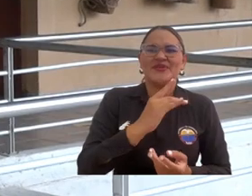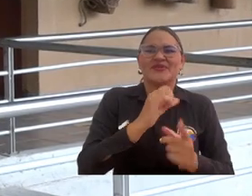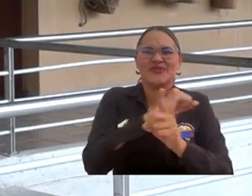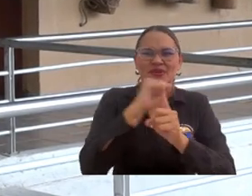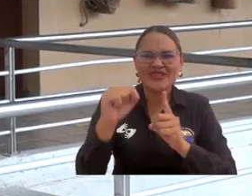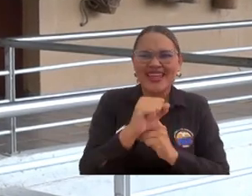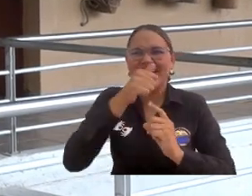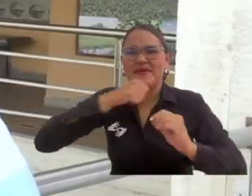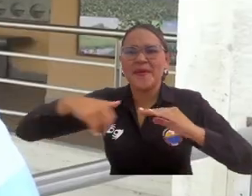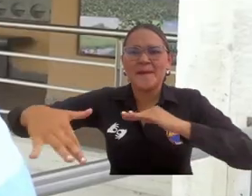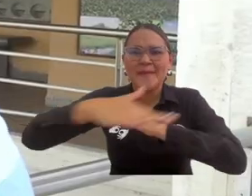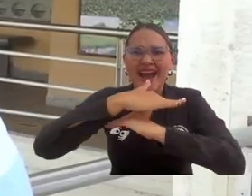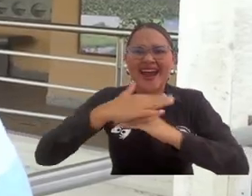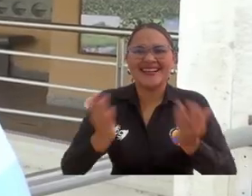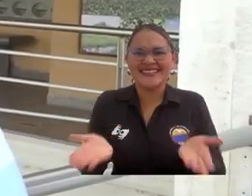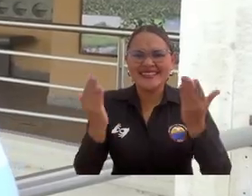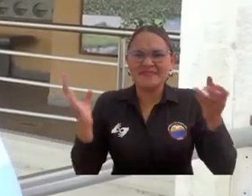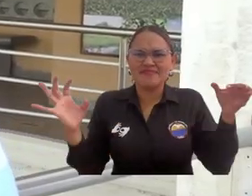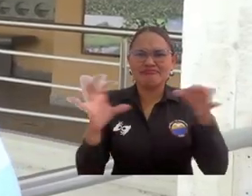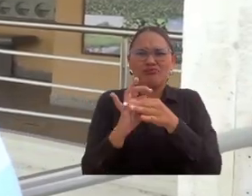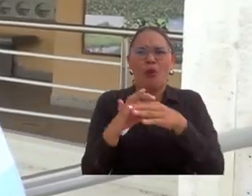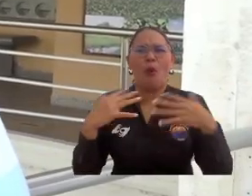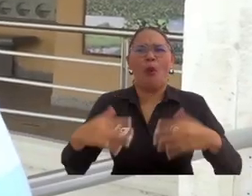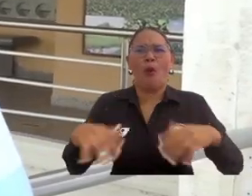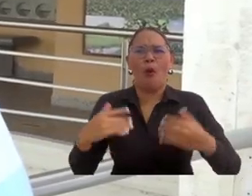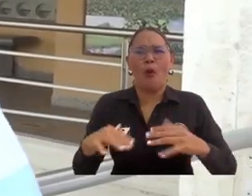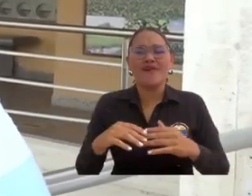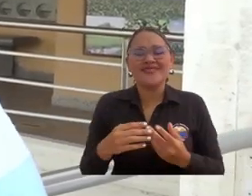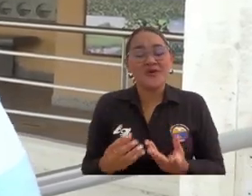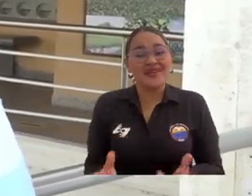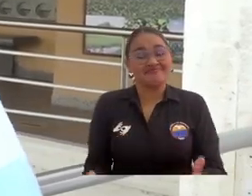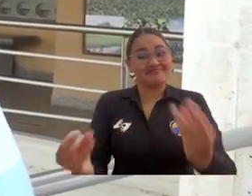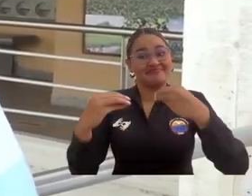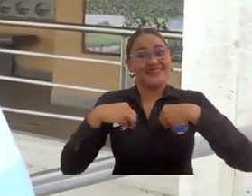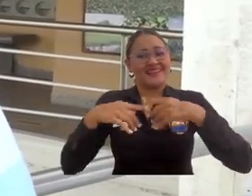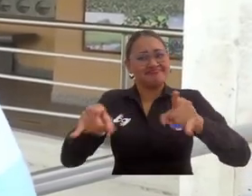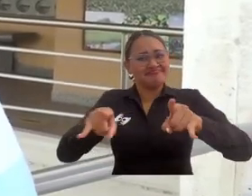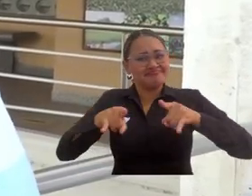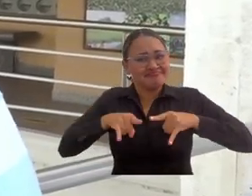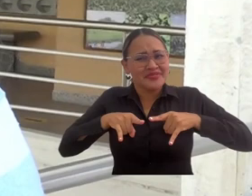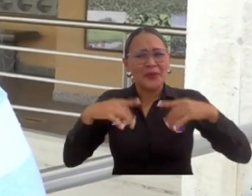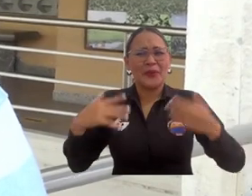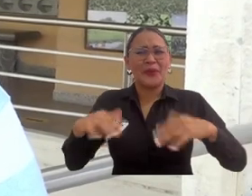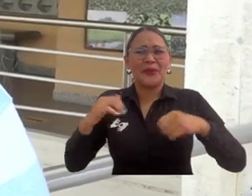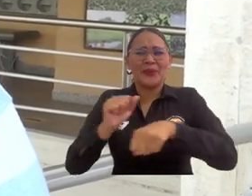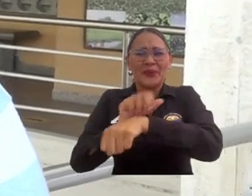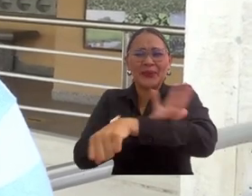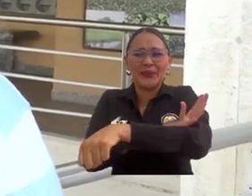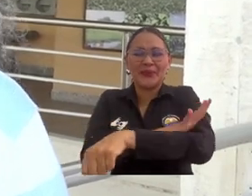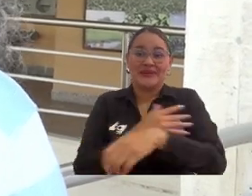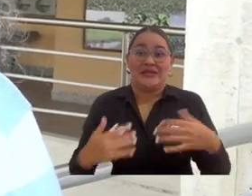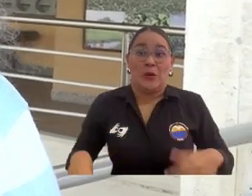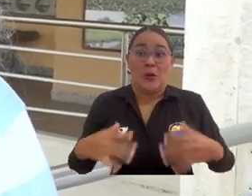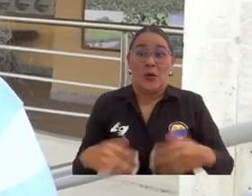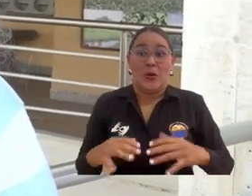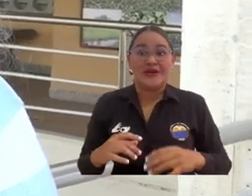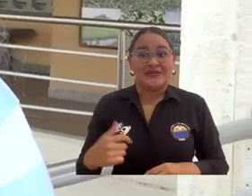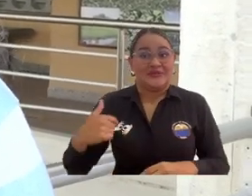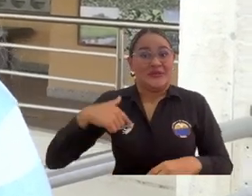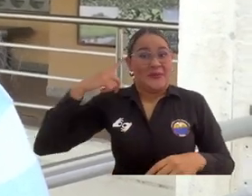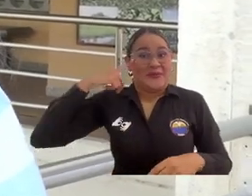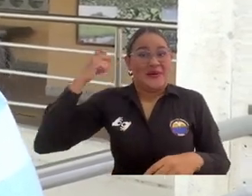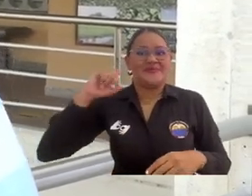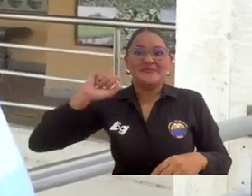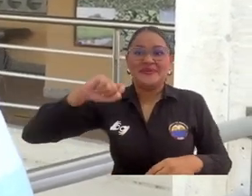de los campos más fundamentales. Esa pasión se la contagia a uno. Toda esa emoción se la contagia a uno y es emocionante, porque tenemos un reto muy grande por